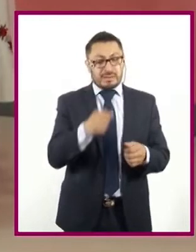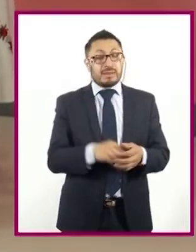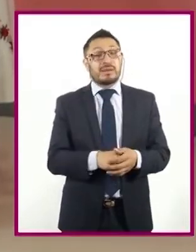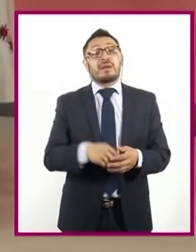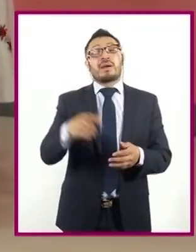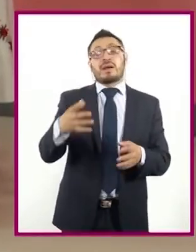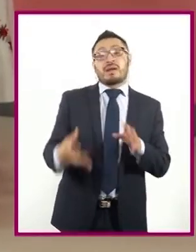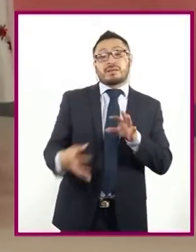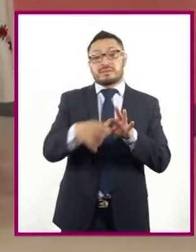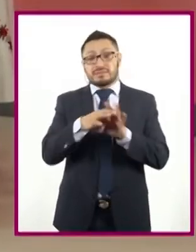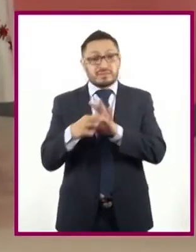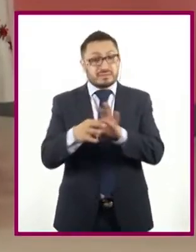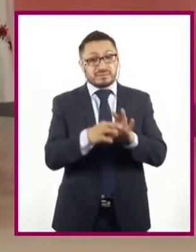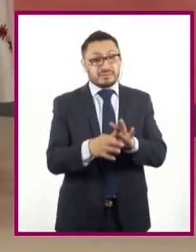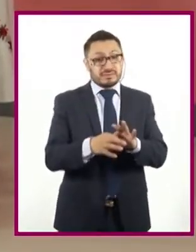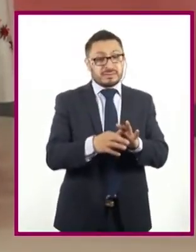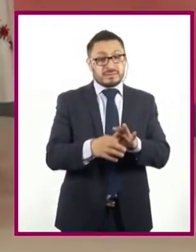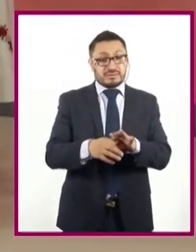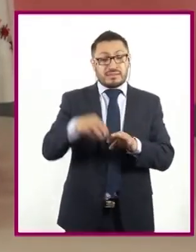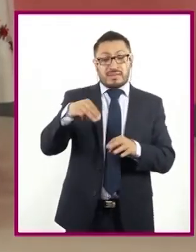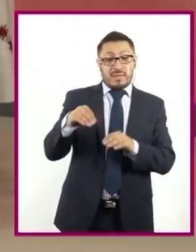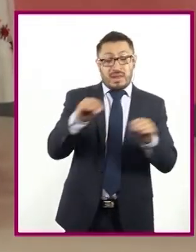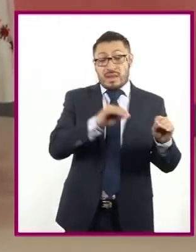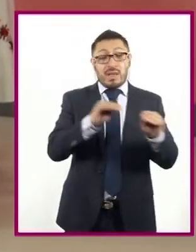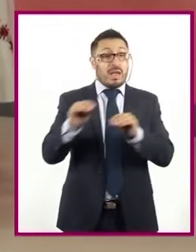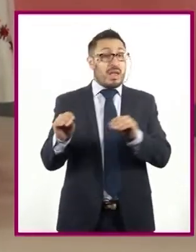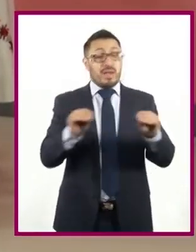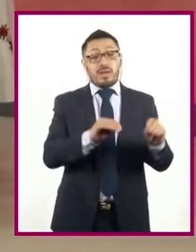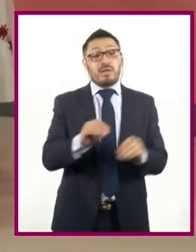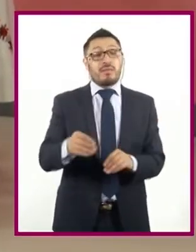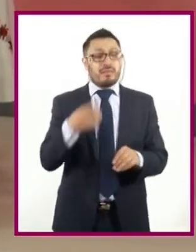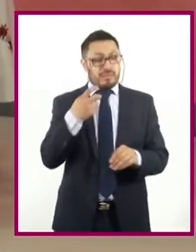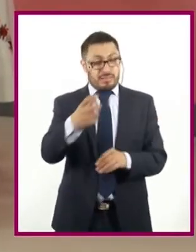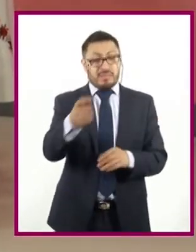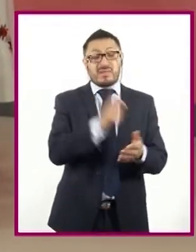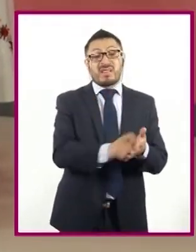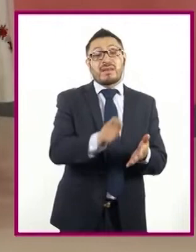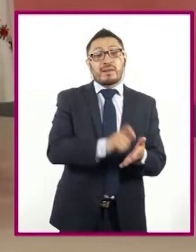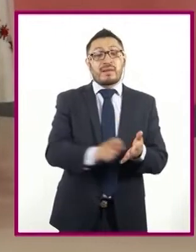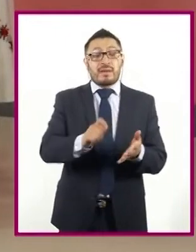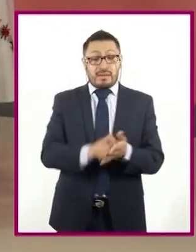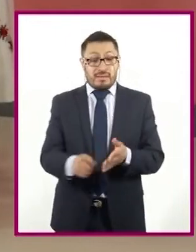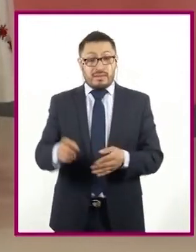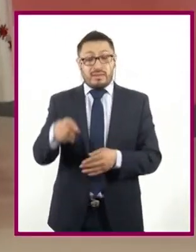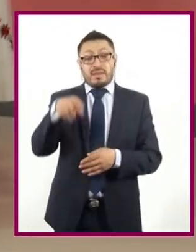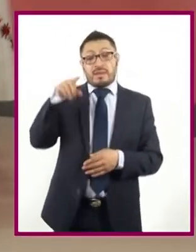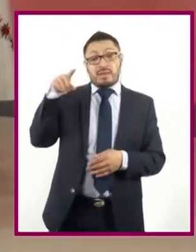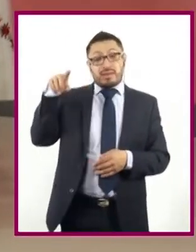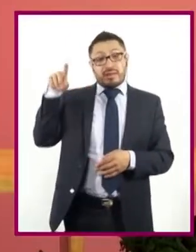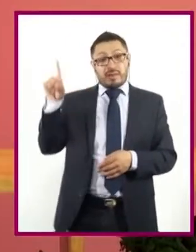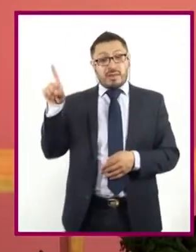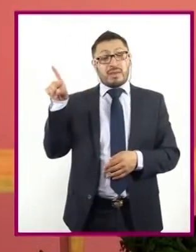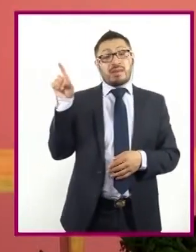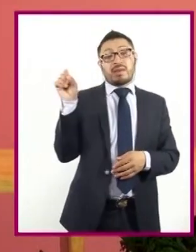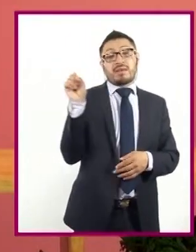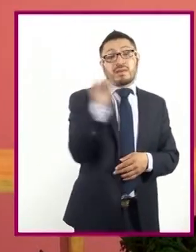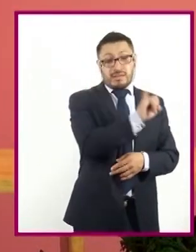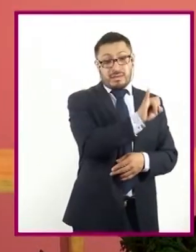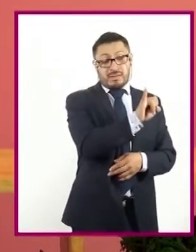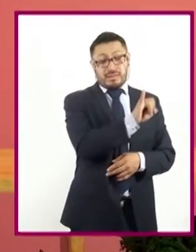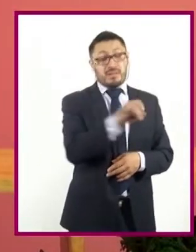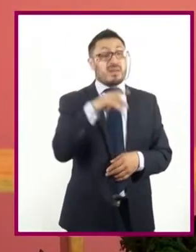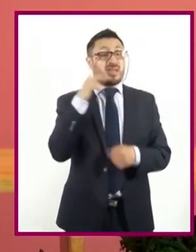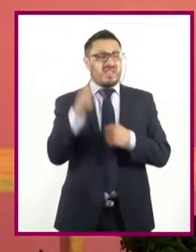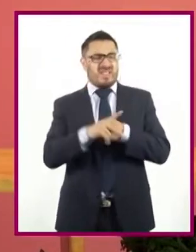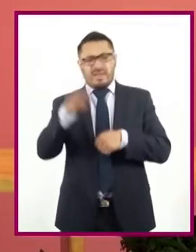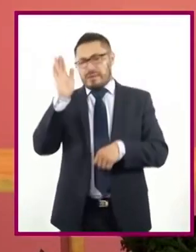que se unen entre sí. El movimiento de esta grafía es de derecha a izquierda. Es el país